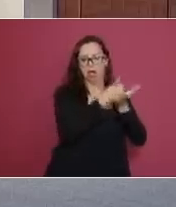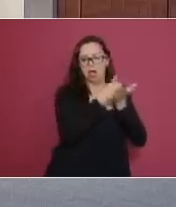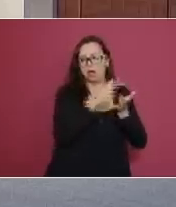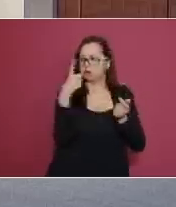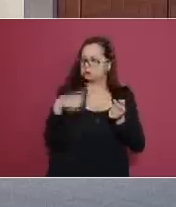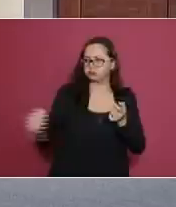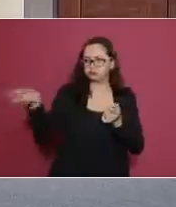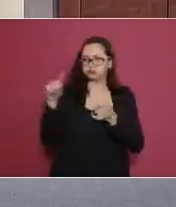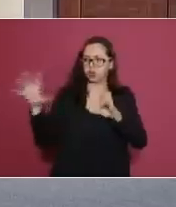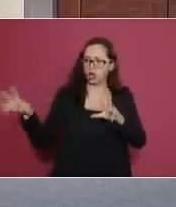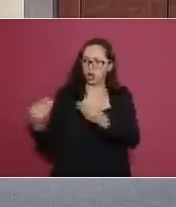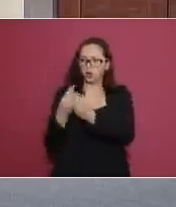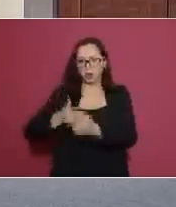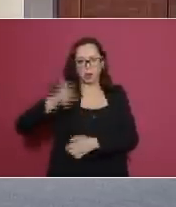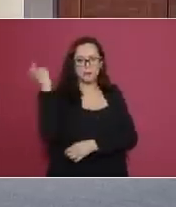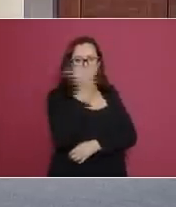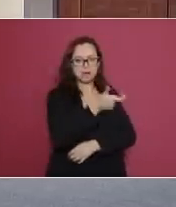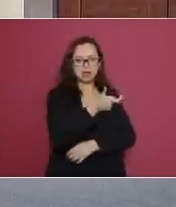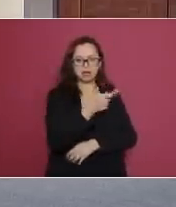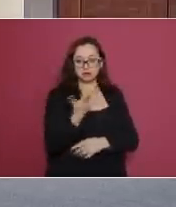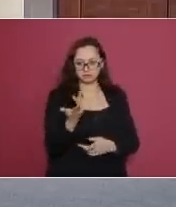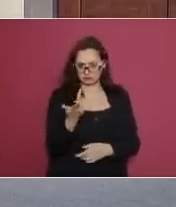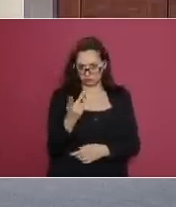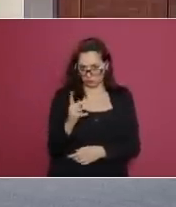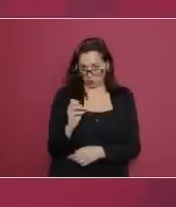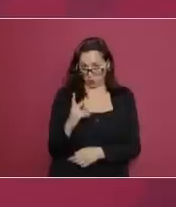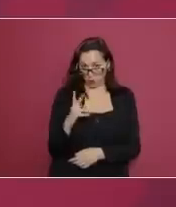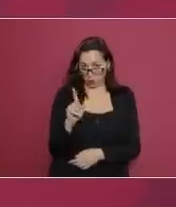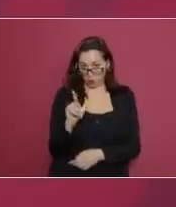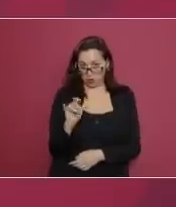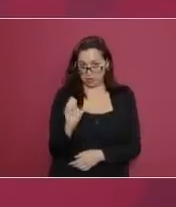¿Que eso no es populismo?